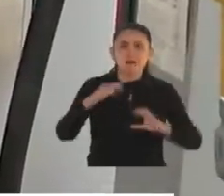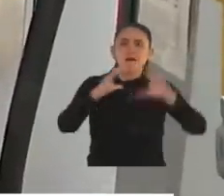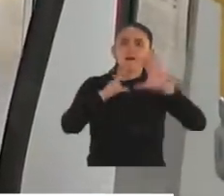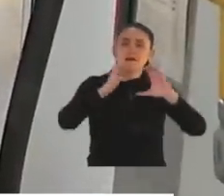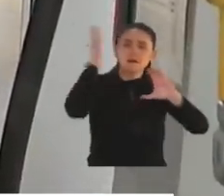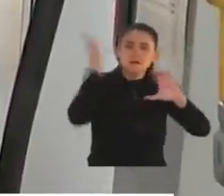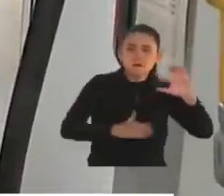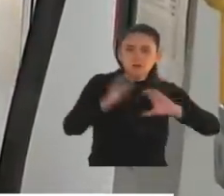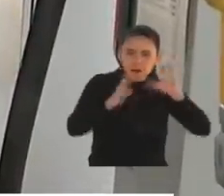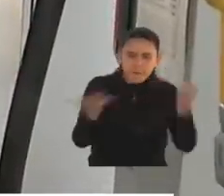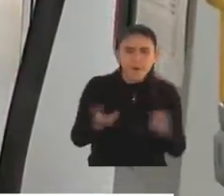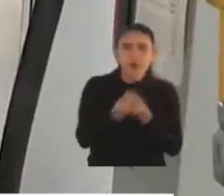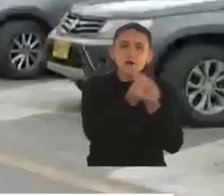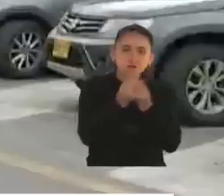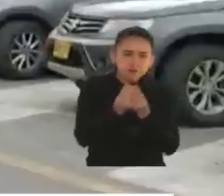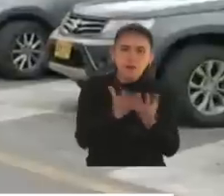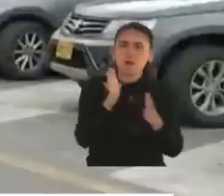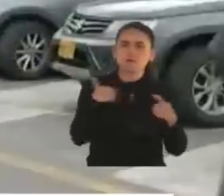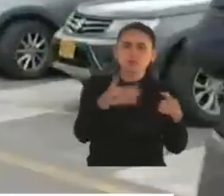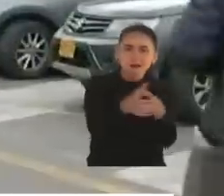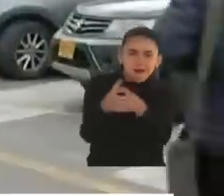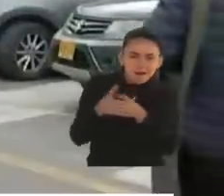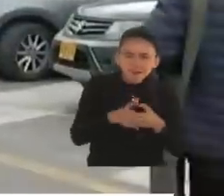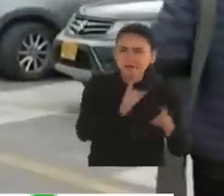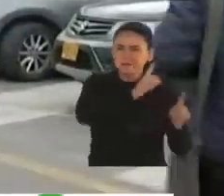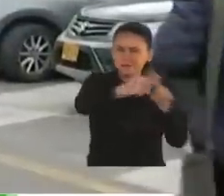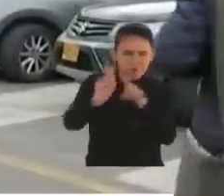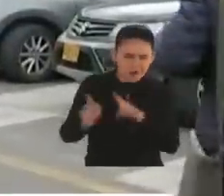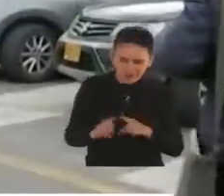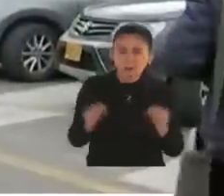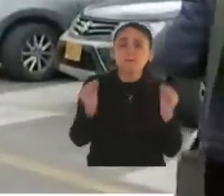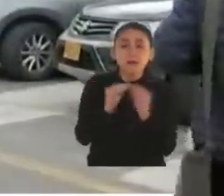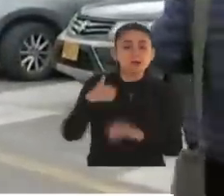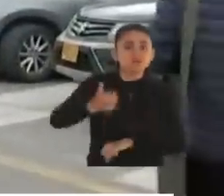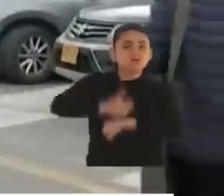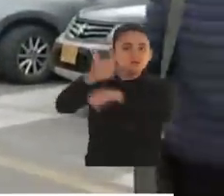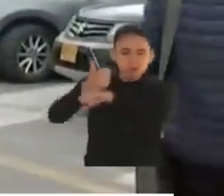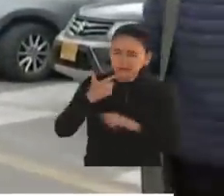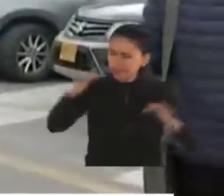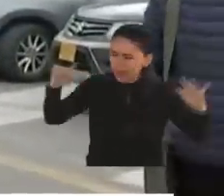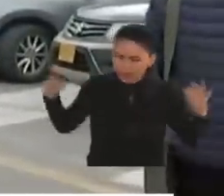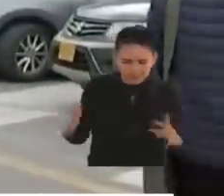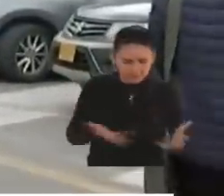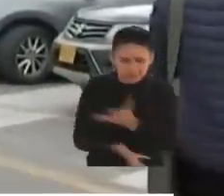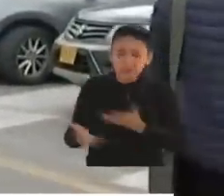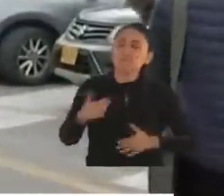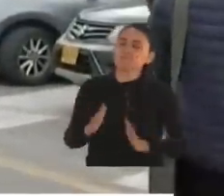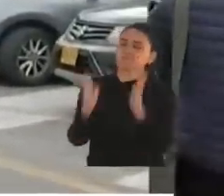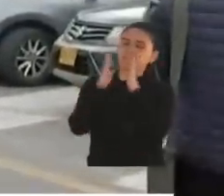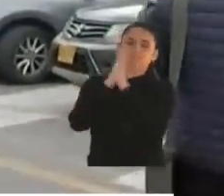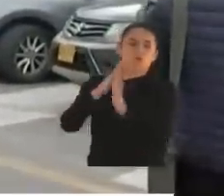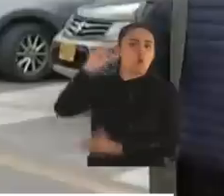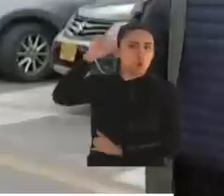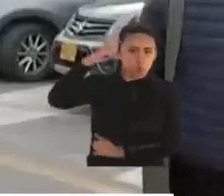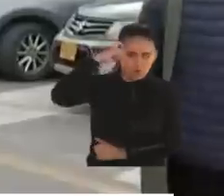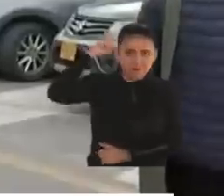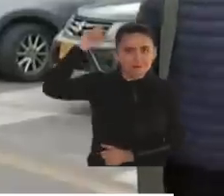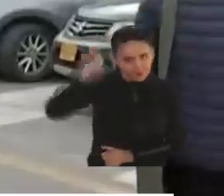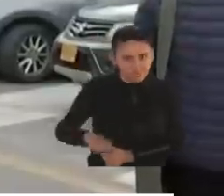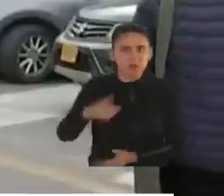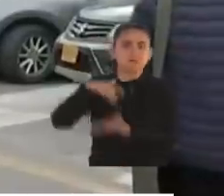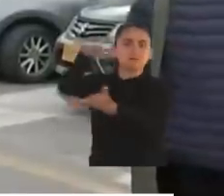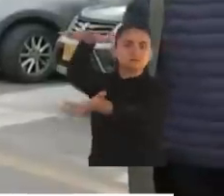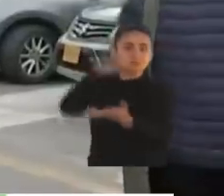del departamento, el consejo gremial del departamento y las autoridades para que el gobierno nacional nos pueda entregar